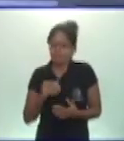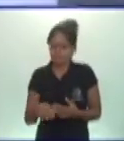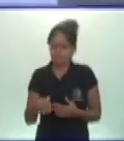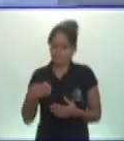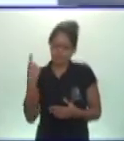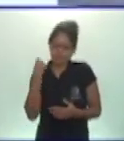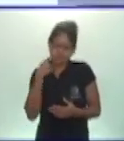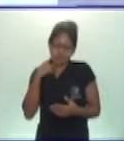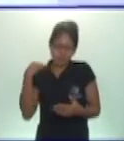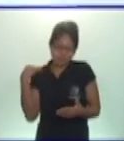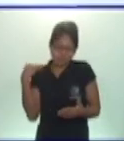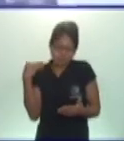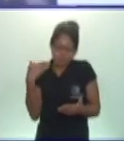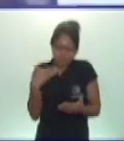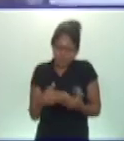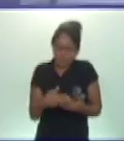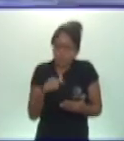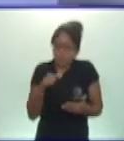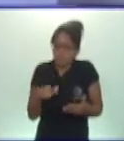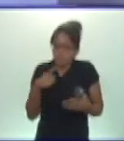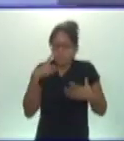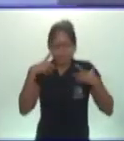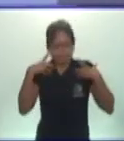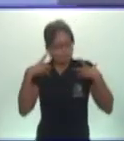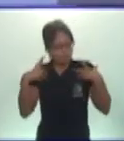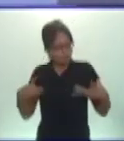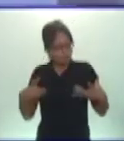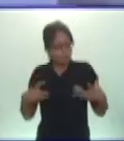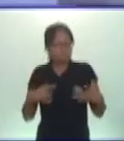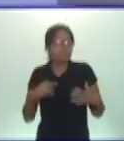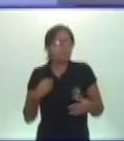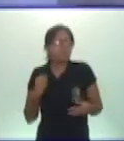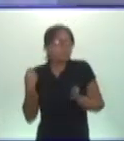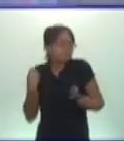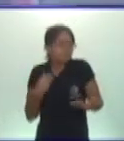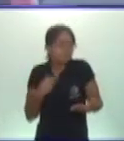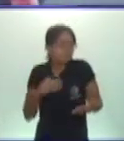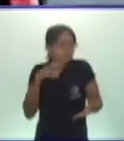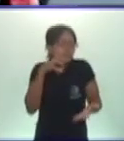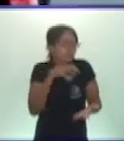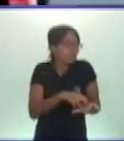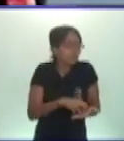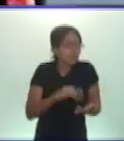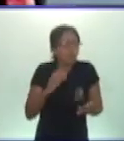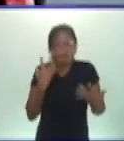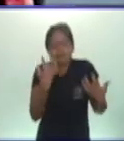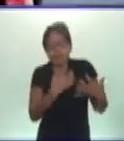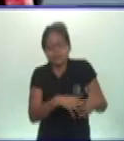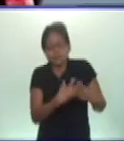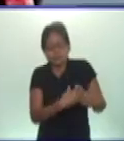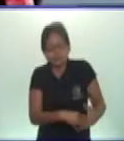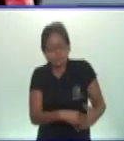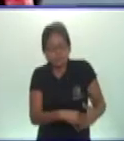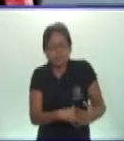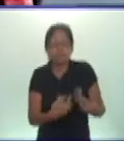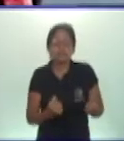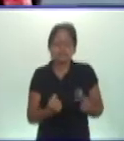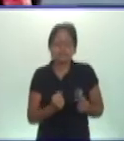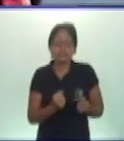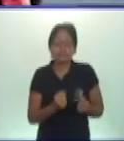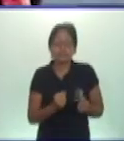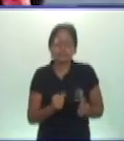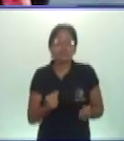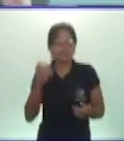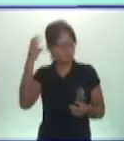centro industrial y un importante centro comercial, el gobierno de la ciudad y un